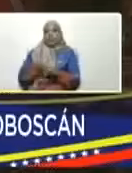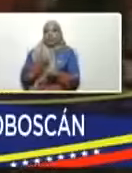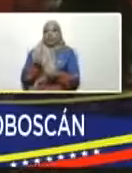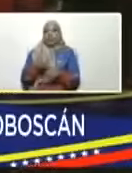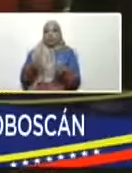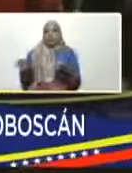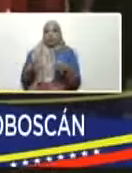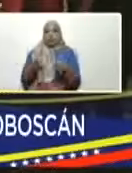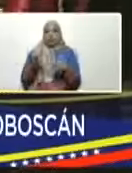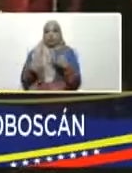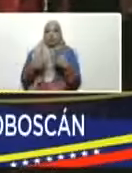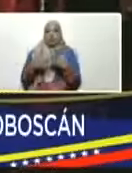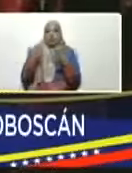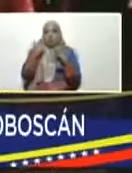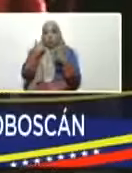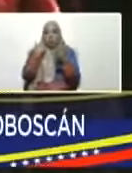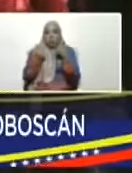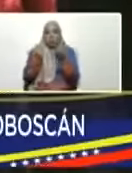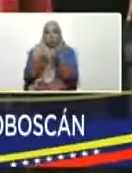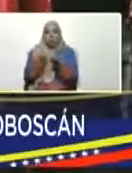ver